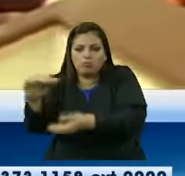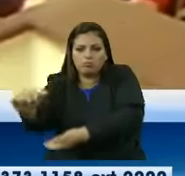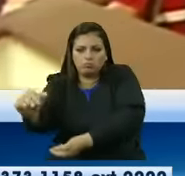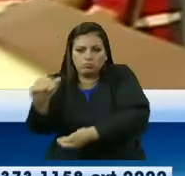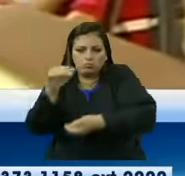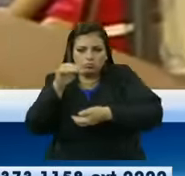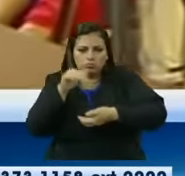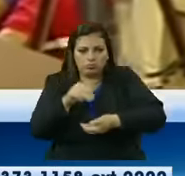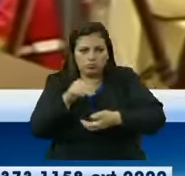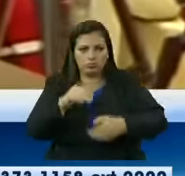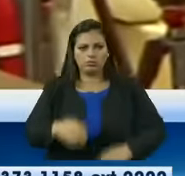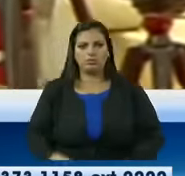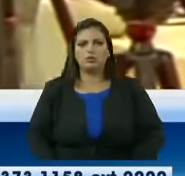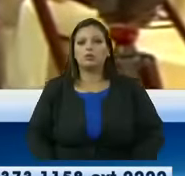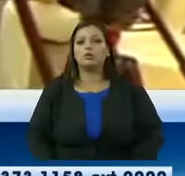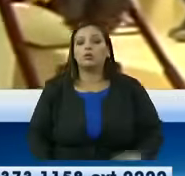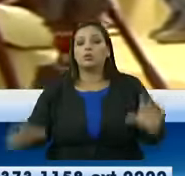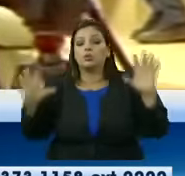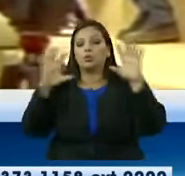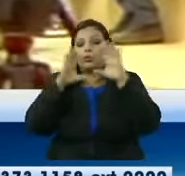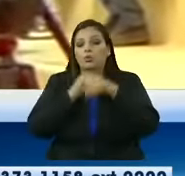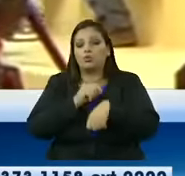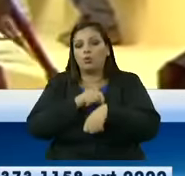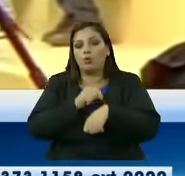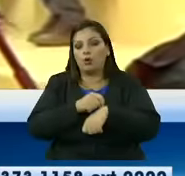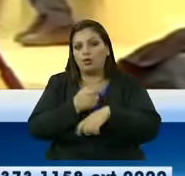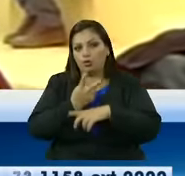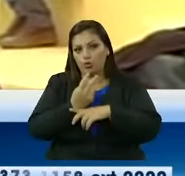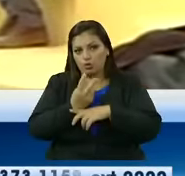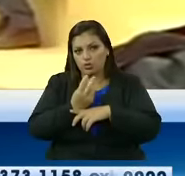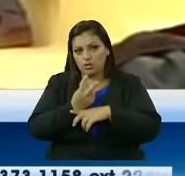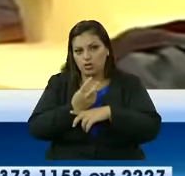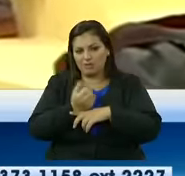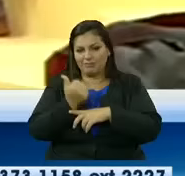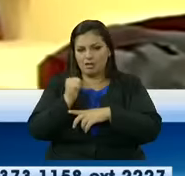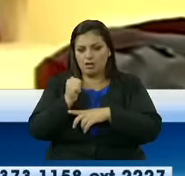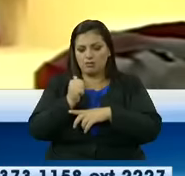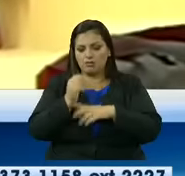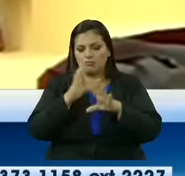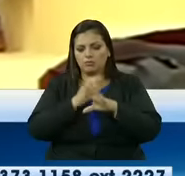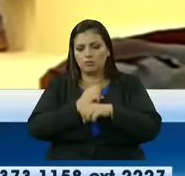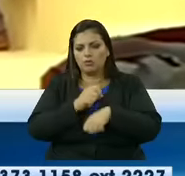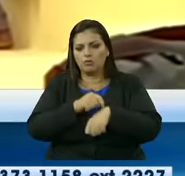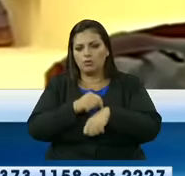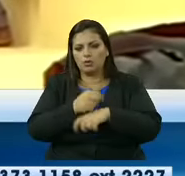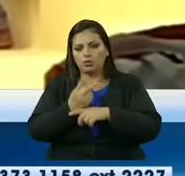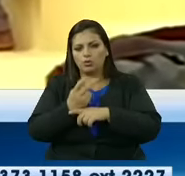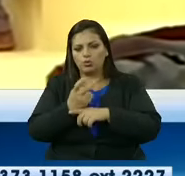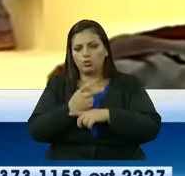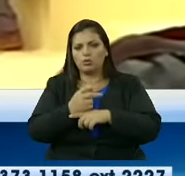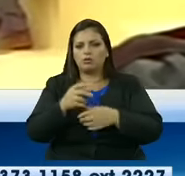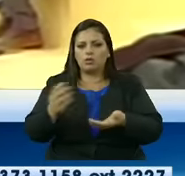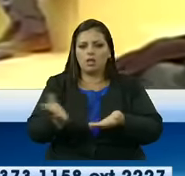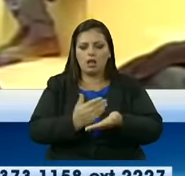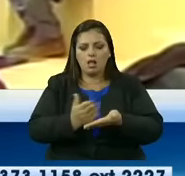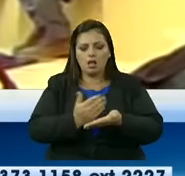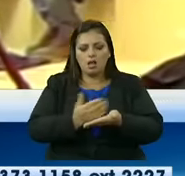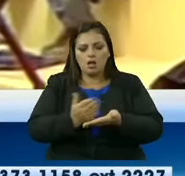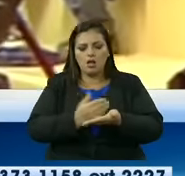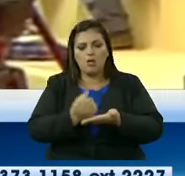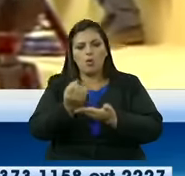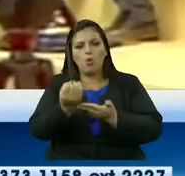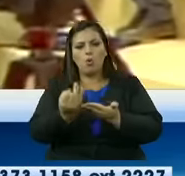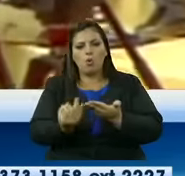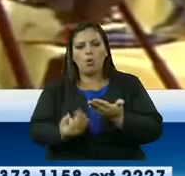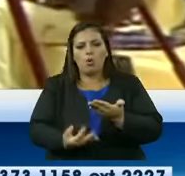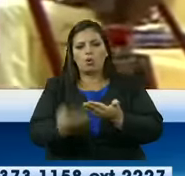lo que es el conteo de las actas, del conteo de los votos, para de ahí, lógicamente, reinstalarse el día de hoy en la mañana. Podemos ver